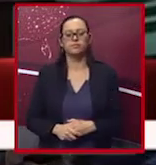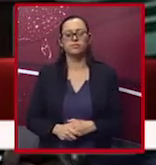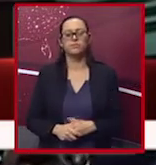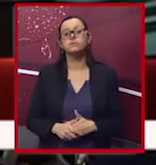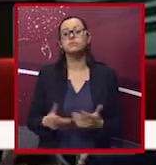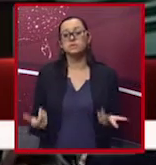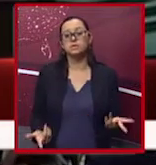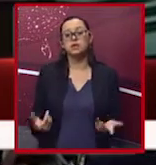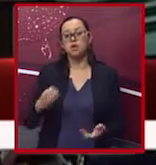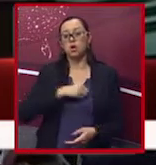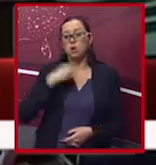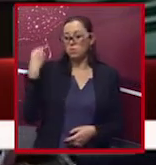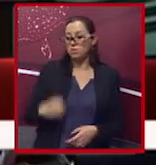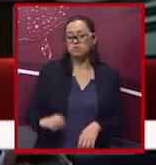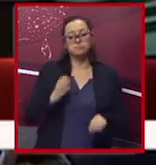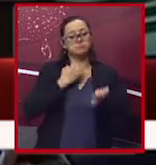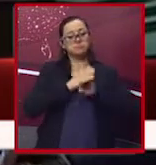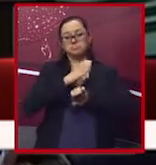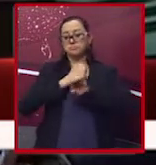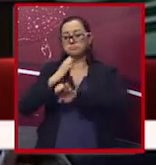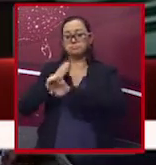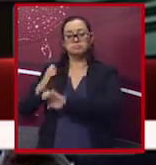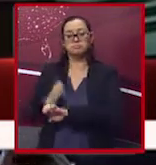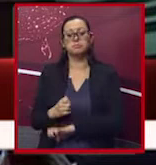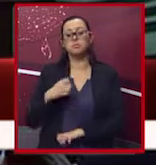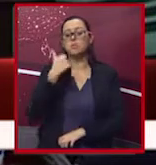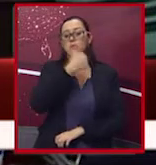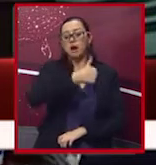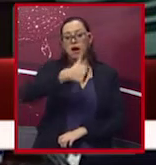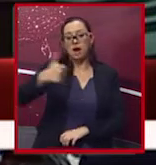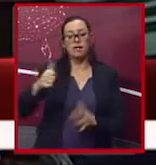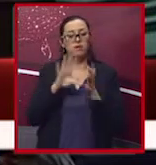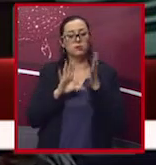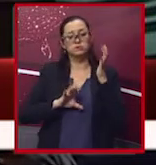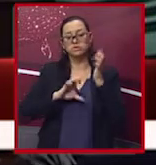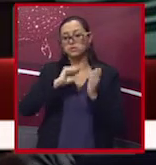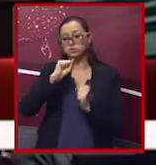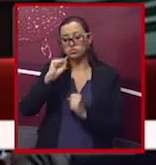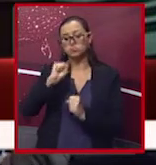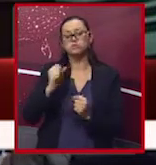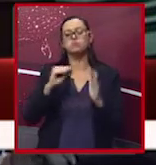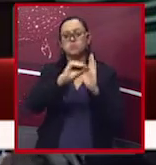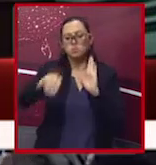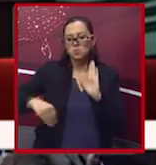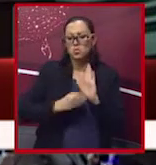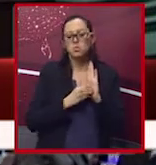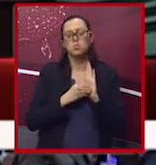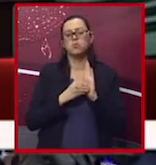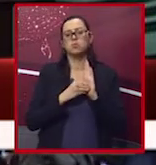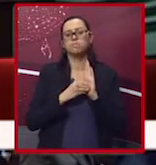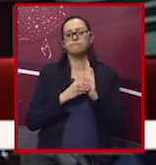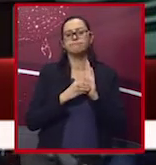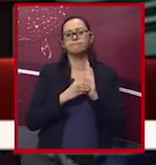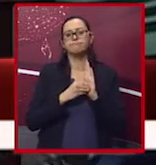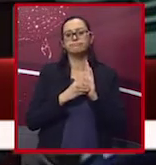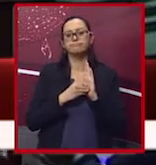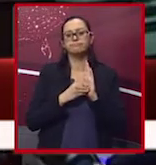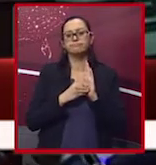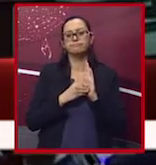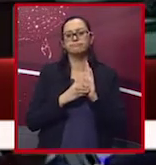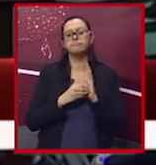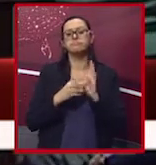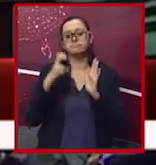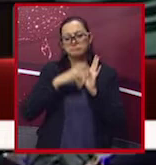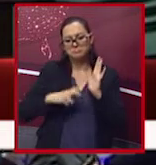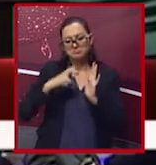la obligación de las entidades federativas de establecer en sus marcos constitucionales medidas con el